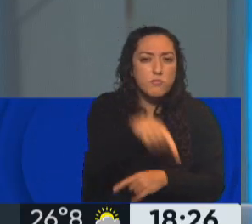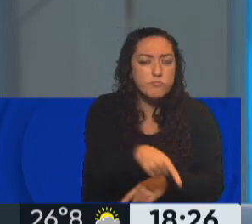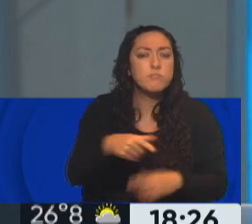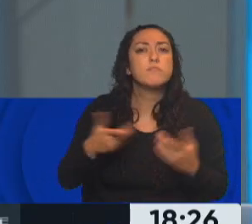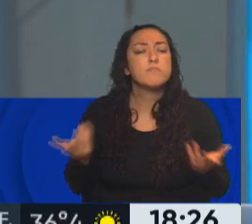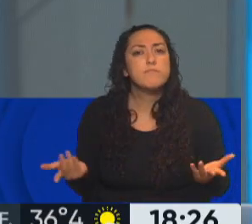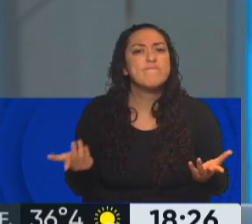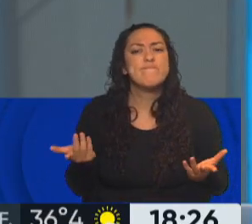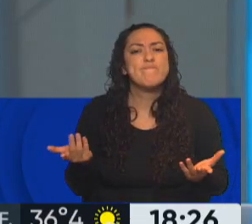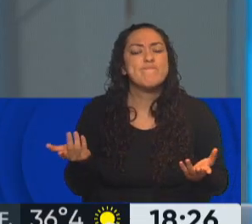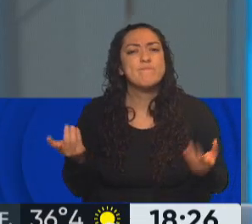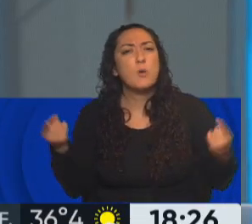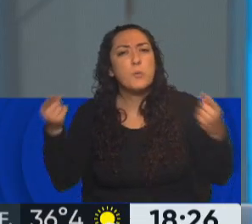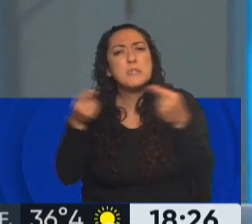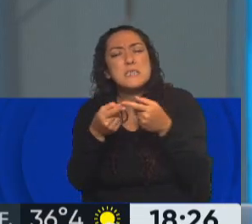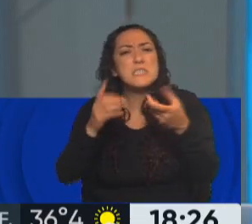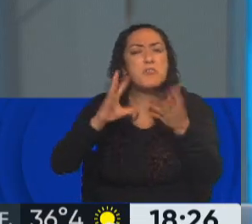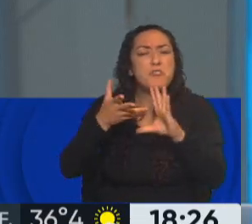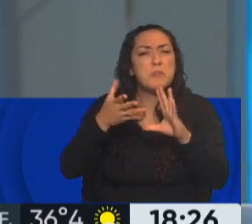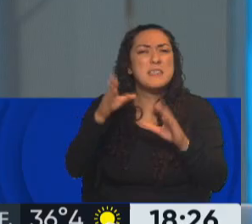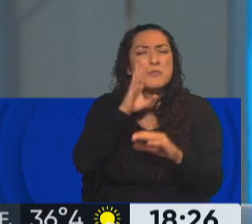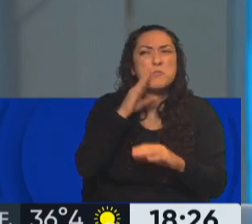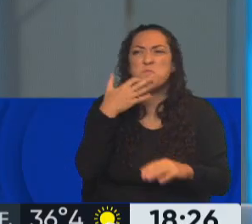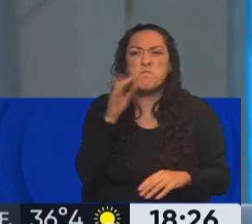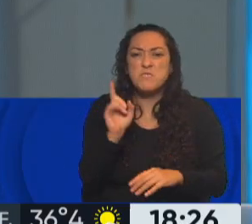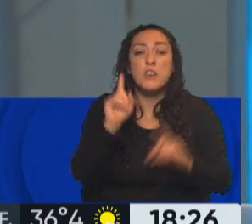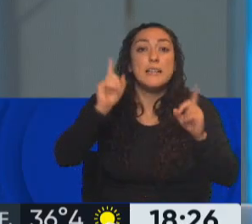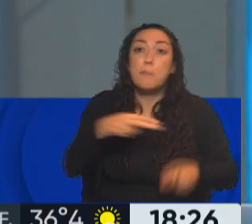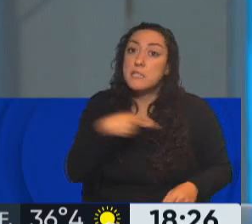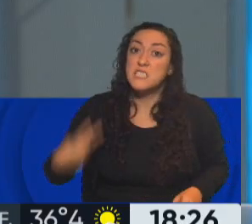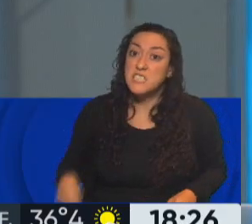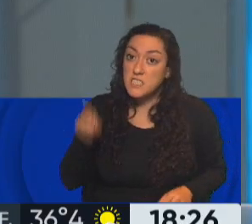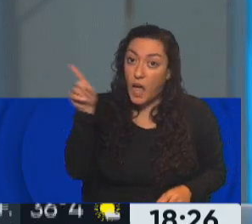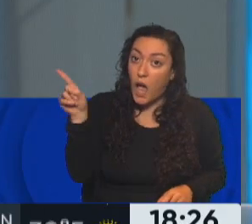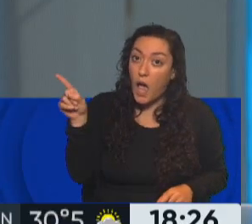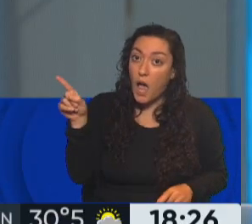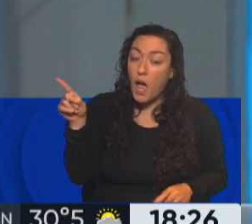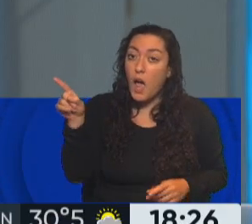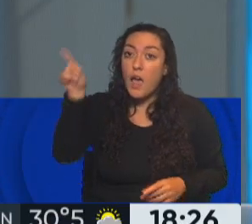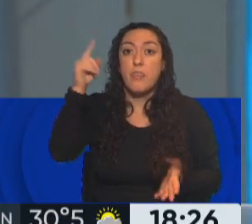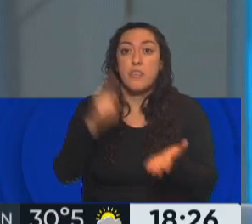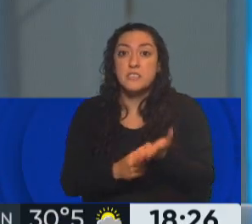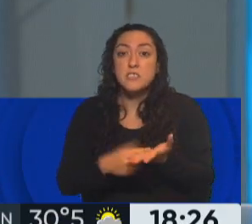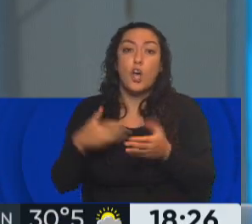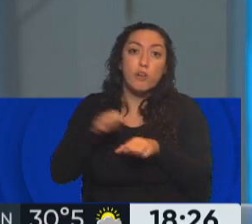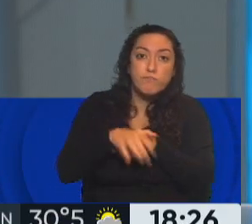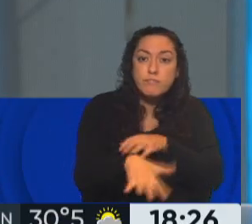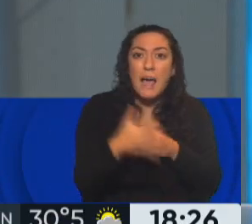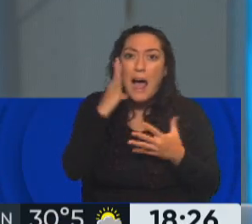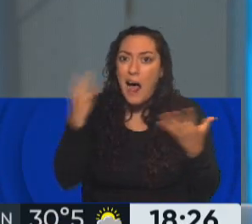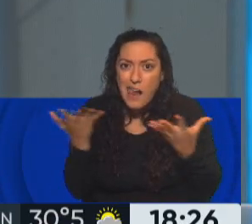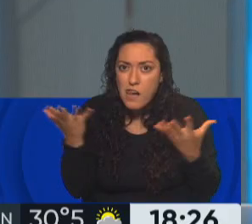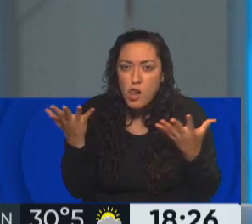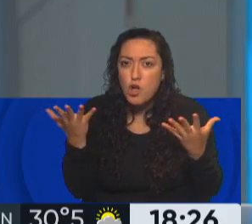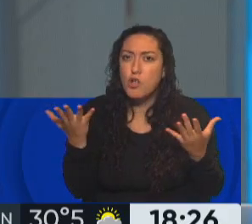cuál era la dirección de Estados Unidos. Y el otro actor es China también, ¿no? Si puede llegar a jugar algún rol o qué puede llegar a